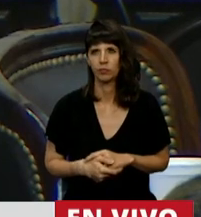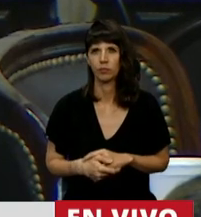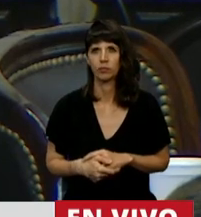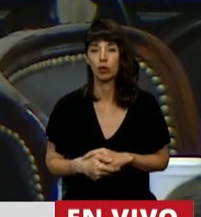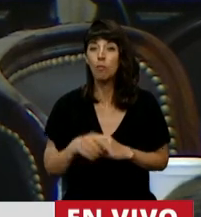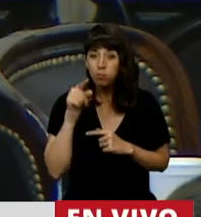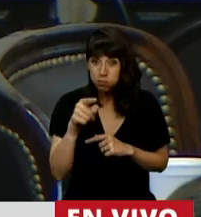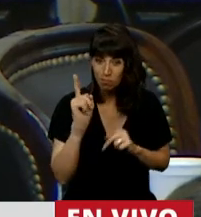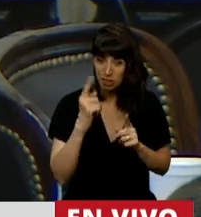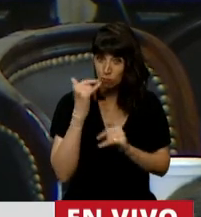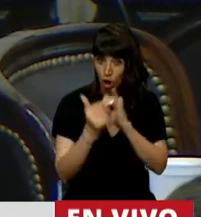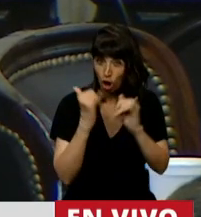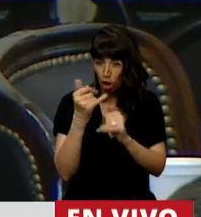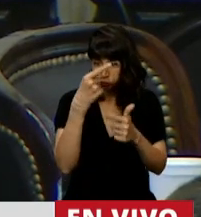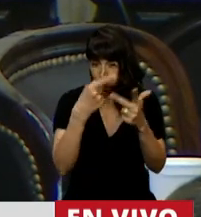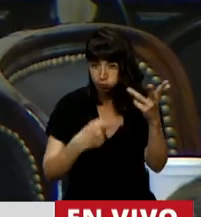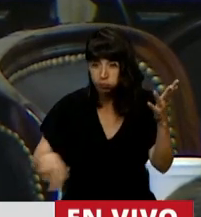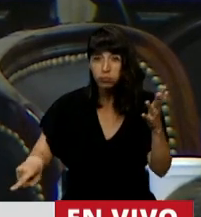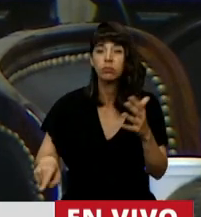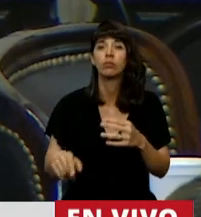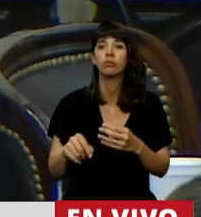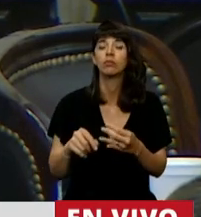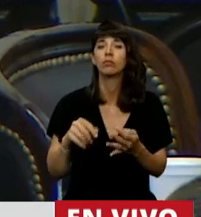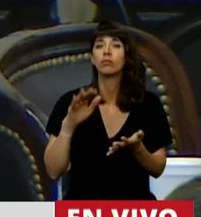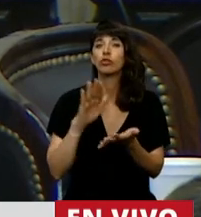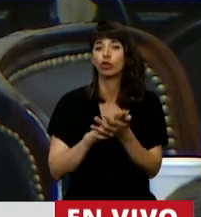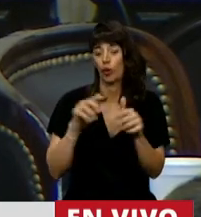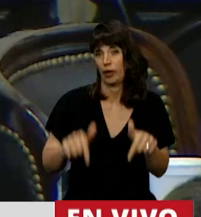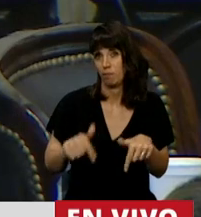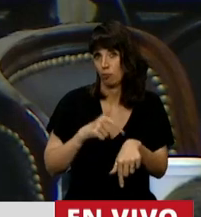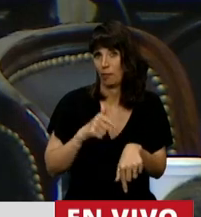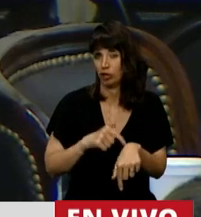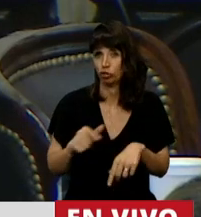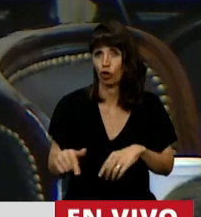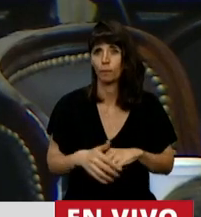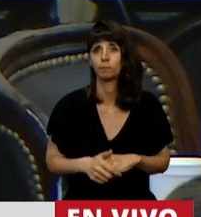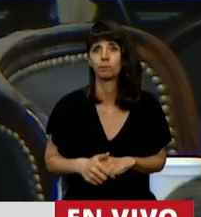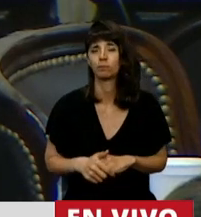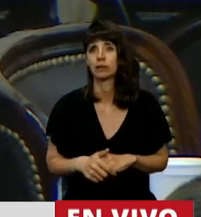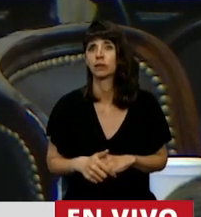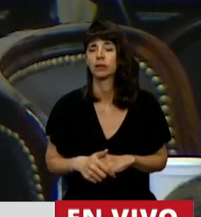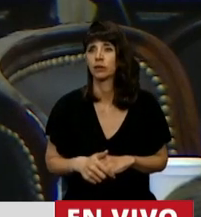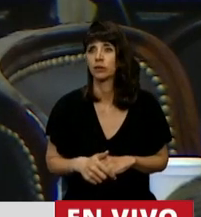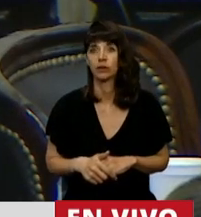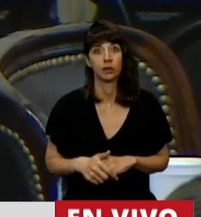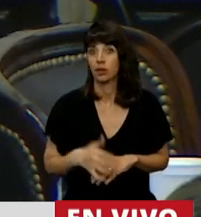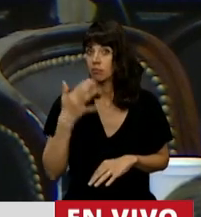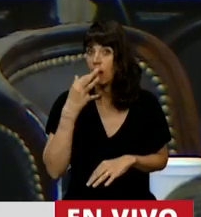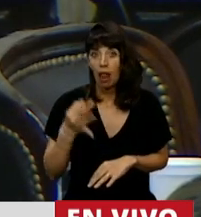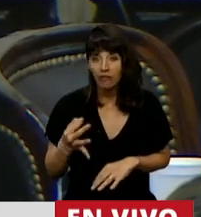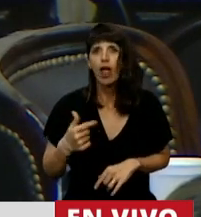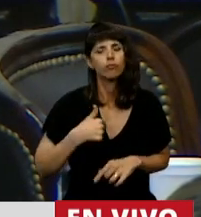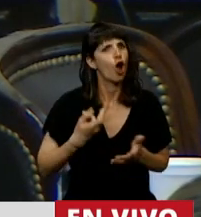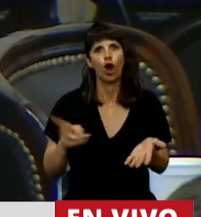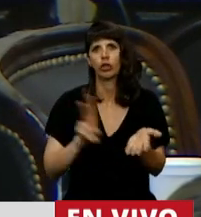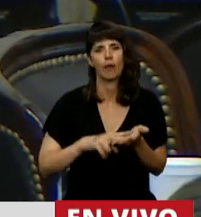estas razones de la improcedencia del momento, voy a tener que volver a rechazar,